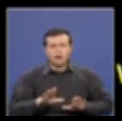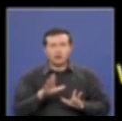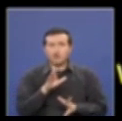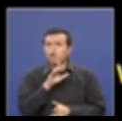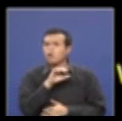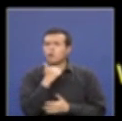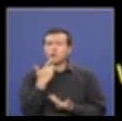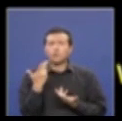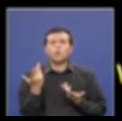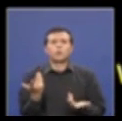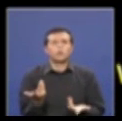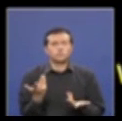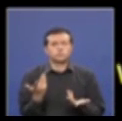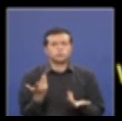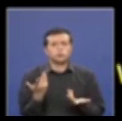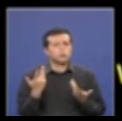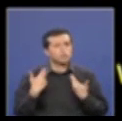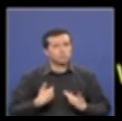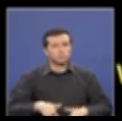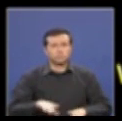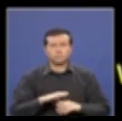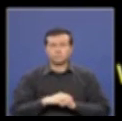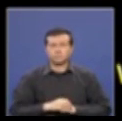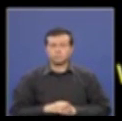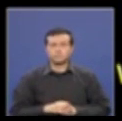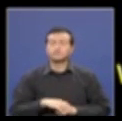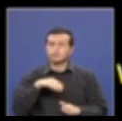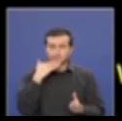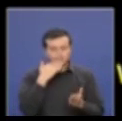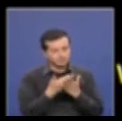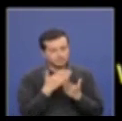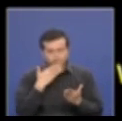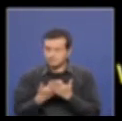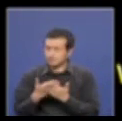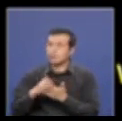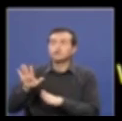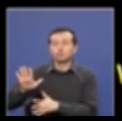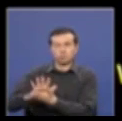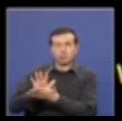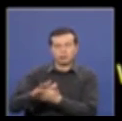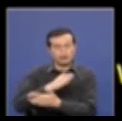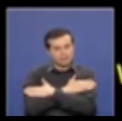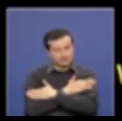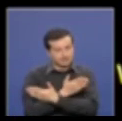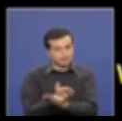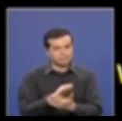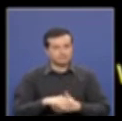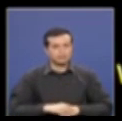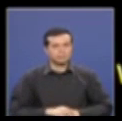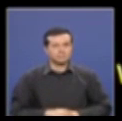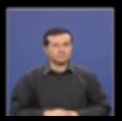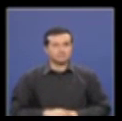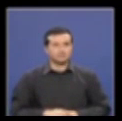a ninguna de cosas que quieran pedirte, hermano. Así que estate tranquilo. Un abrazo.